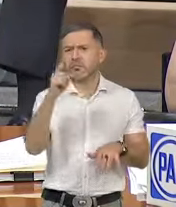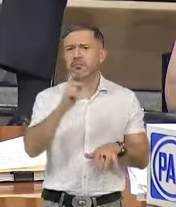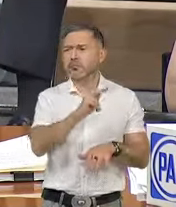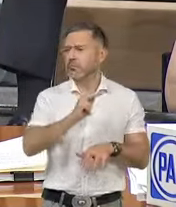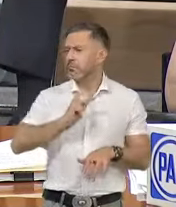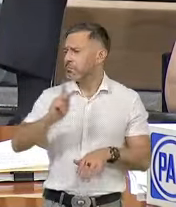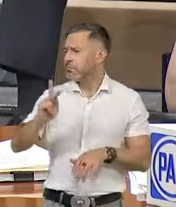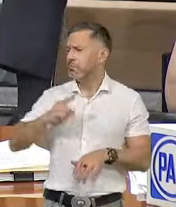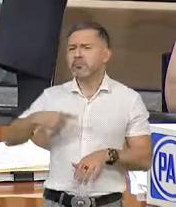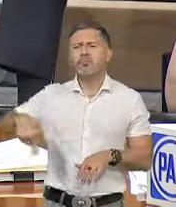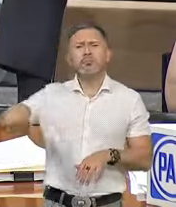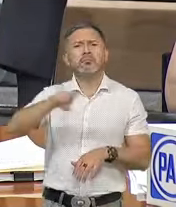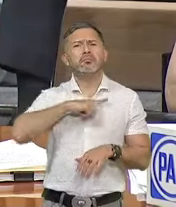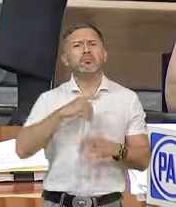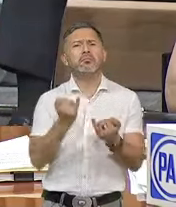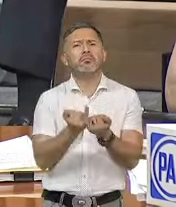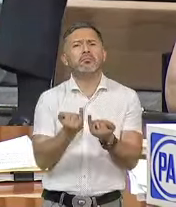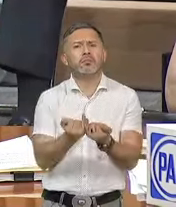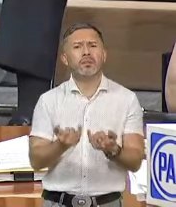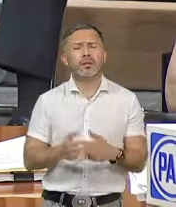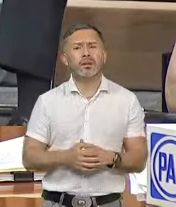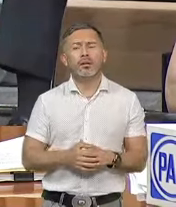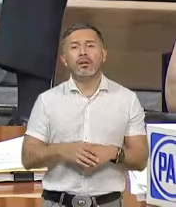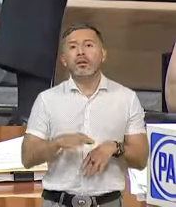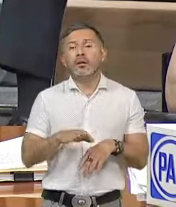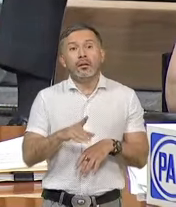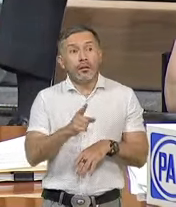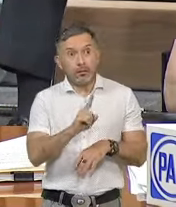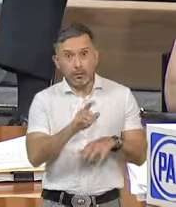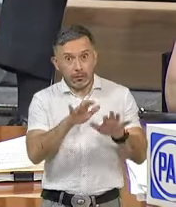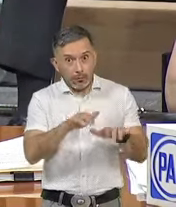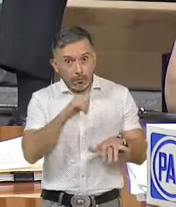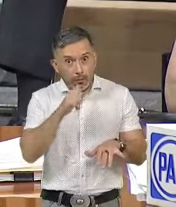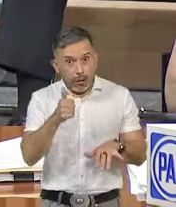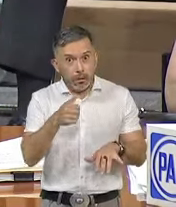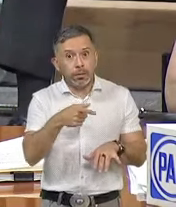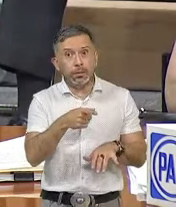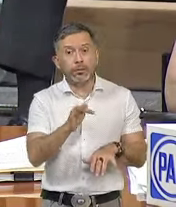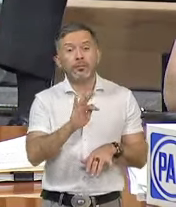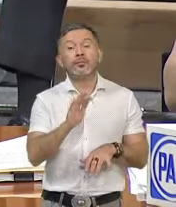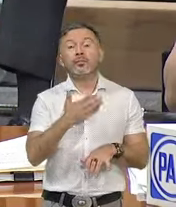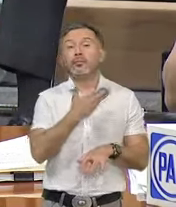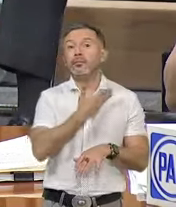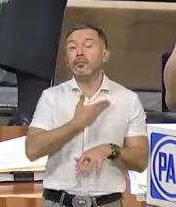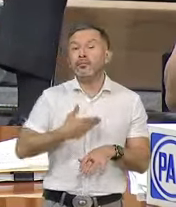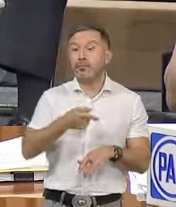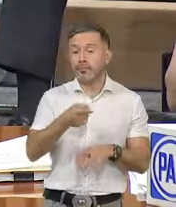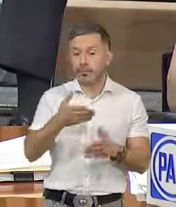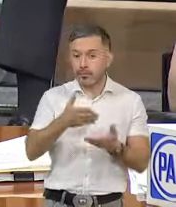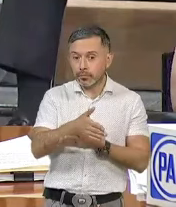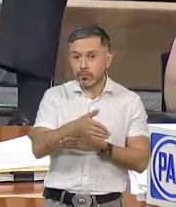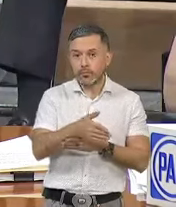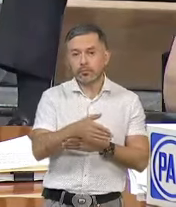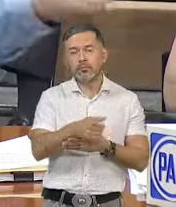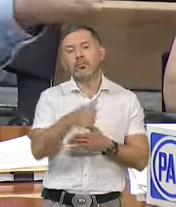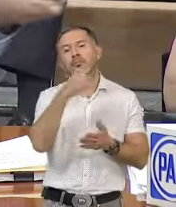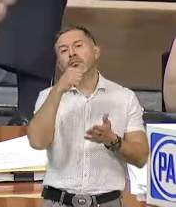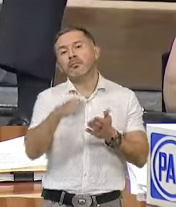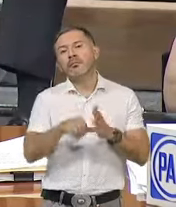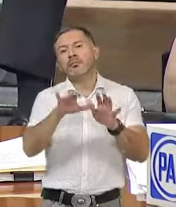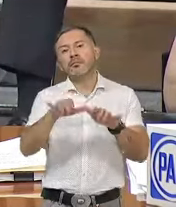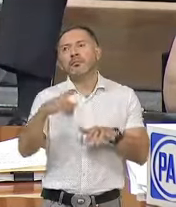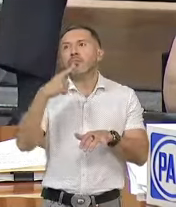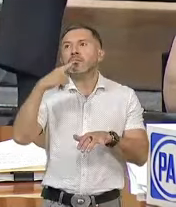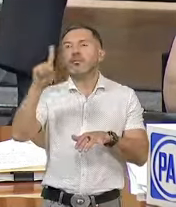porque si no aquí no nosos comenzaríamos a decir que cada vez que el presidente intervenga en la elección presidencial arranquen de oficio una investigación